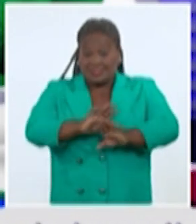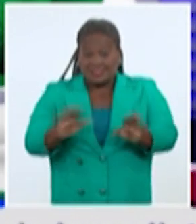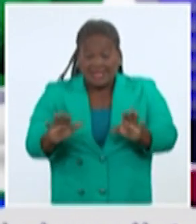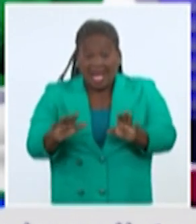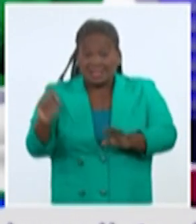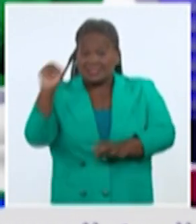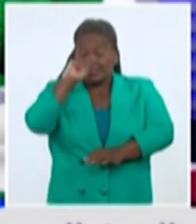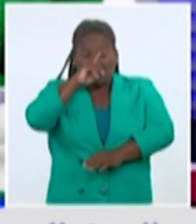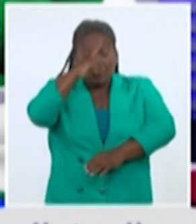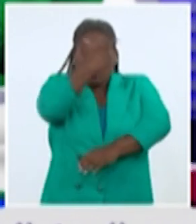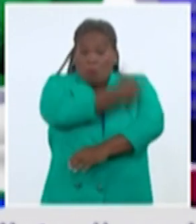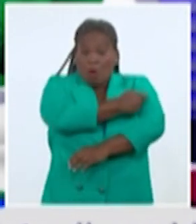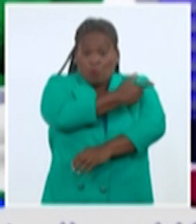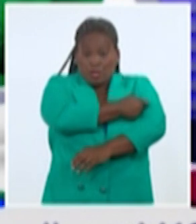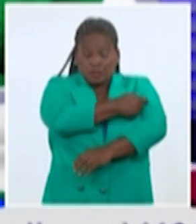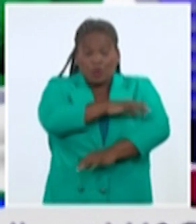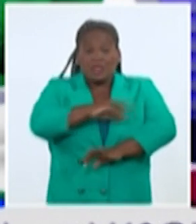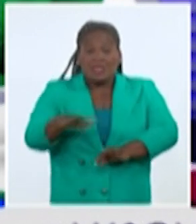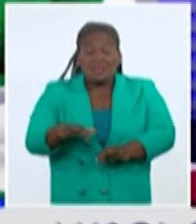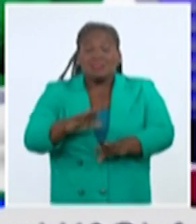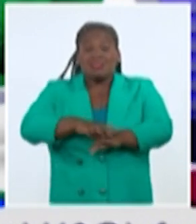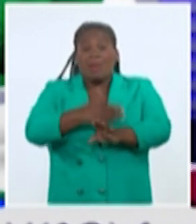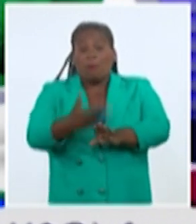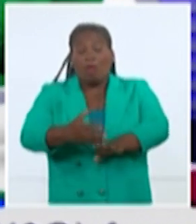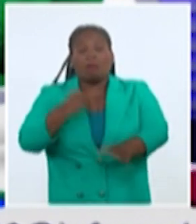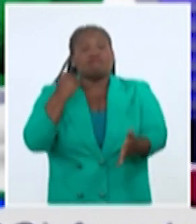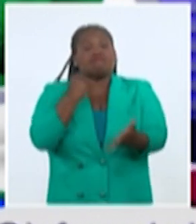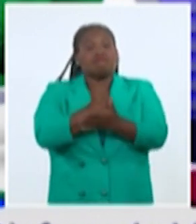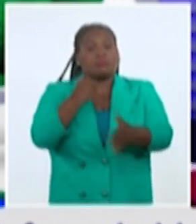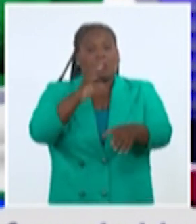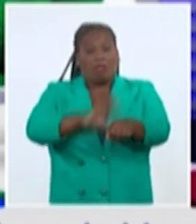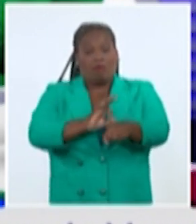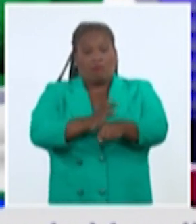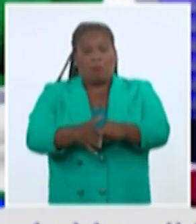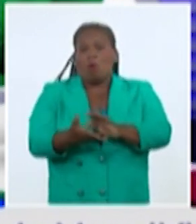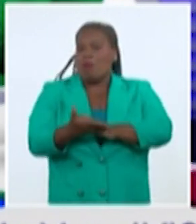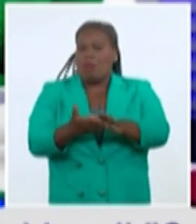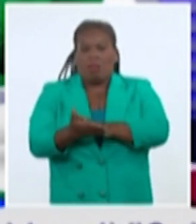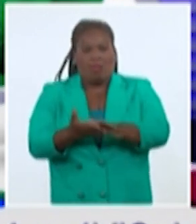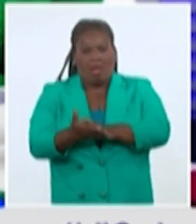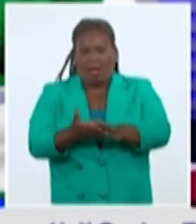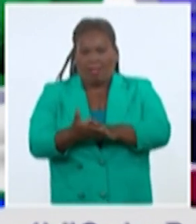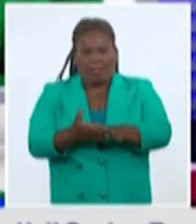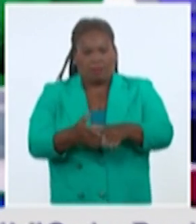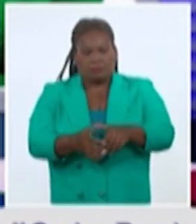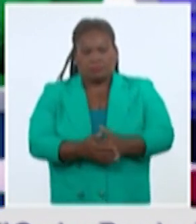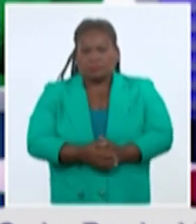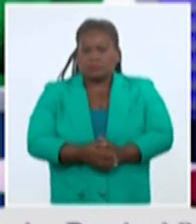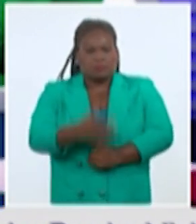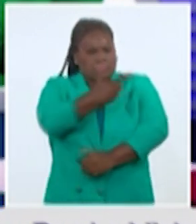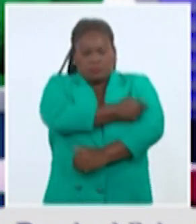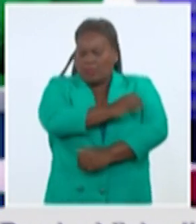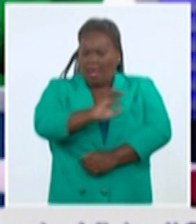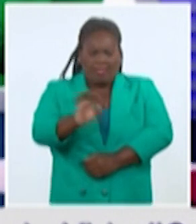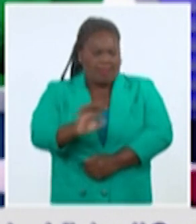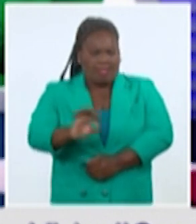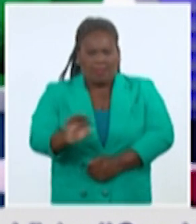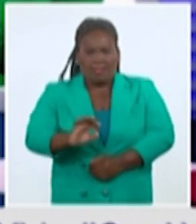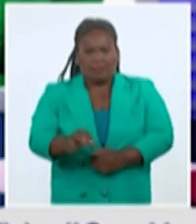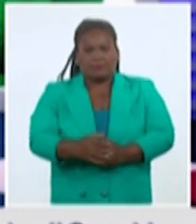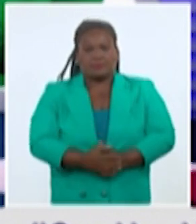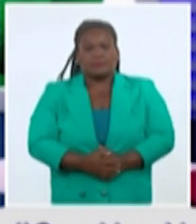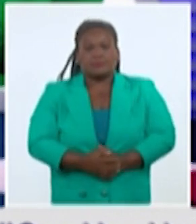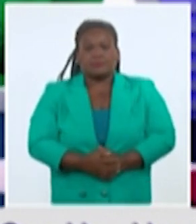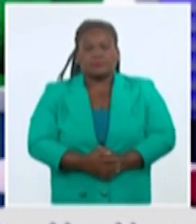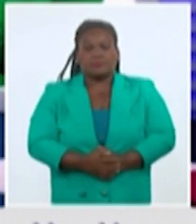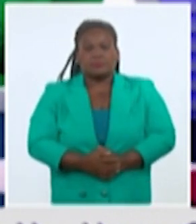y posteriormente enfermarse, pues no le corresponde ninguna dosis hasta este momento, que tenemos diseñado la estrategia del